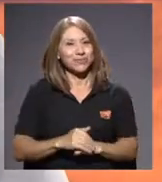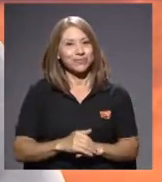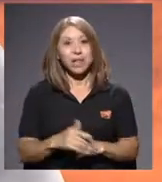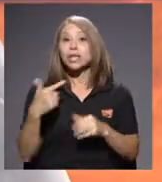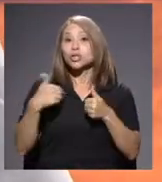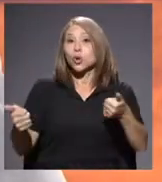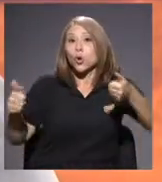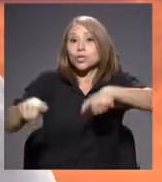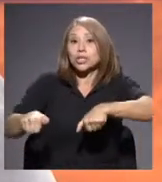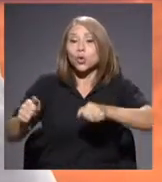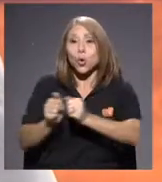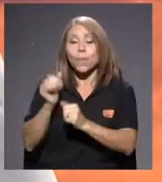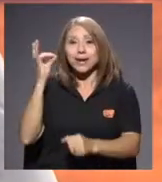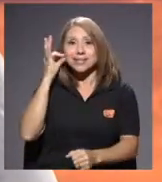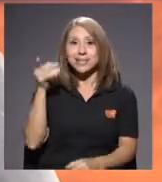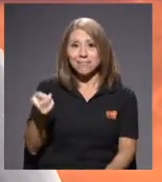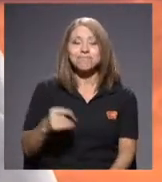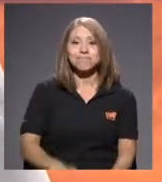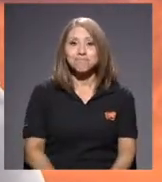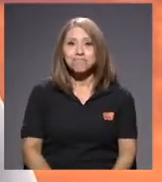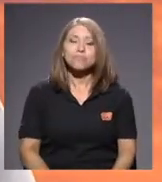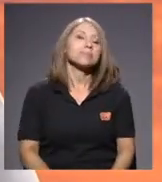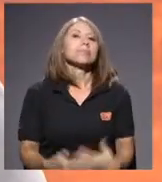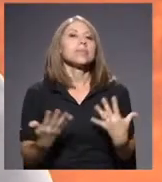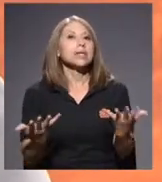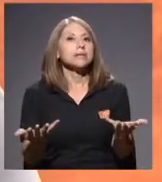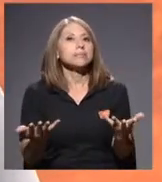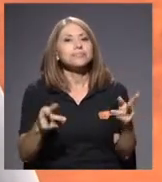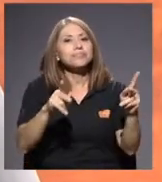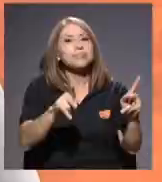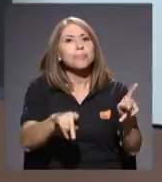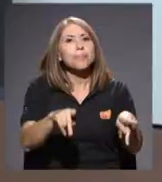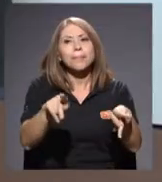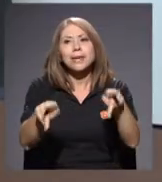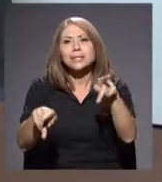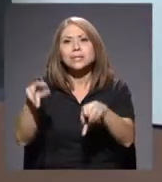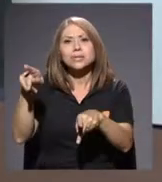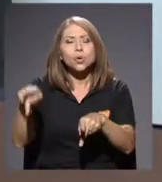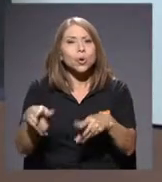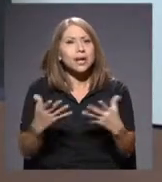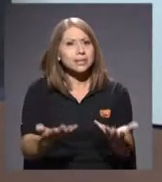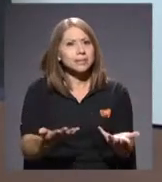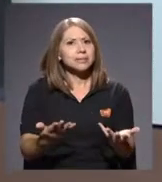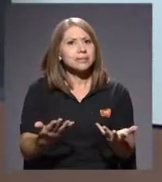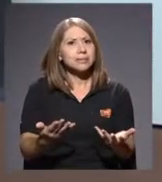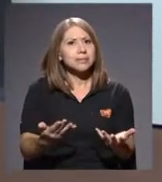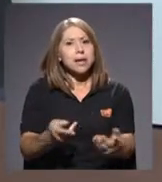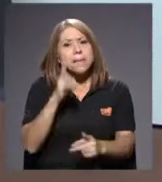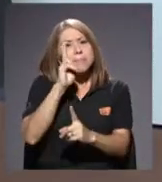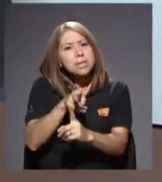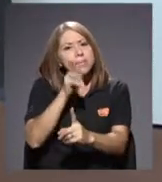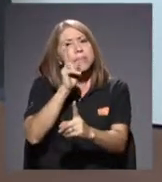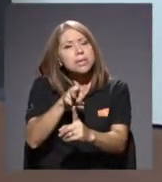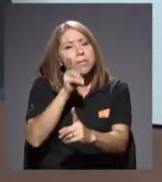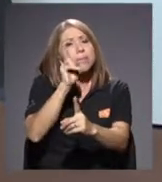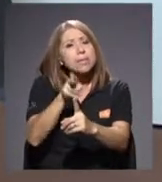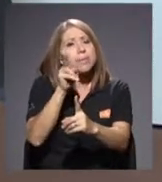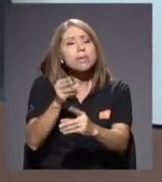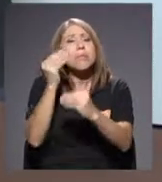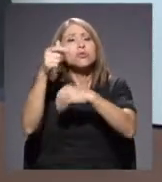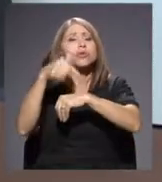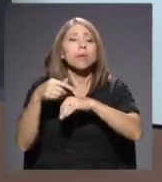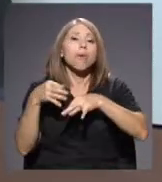Vanessa completamente. Ese hecho de que las personas se sostengan durante tanto tiempo y que no manejen